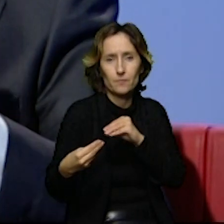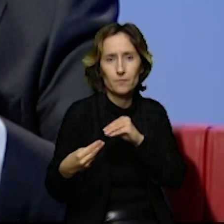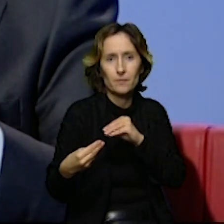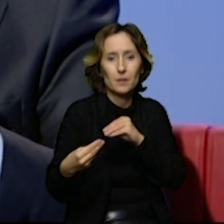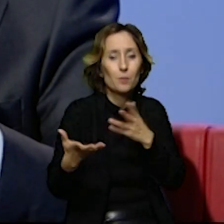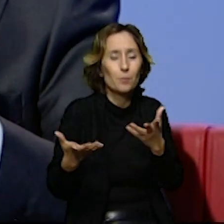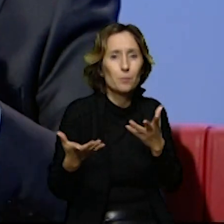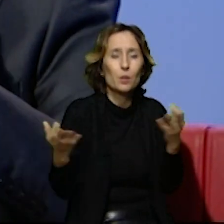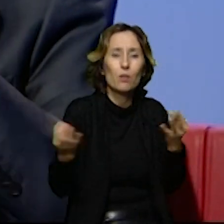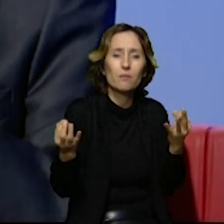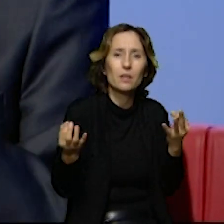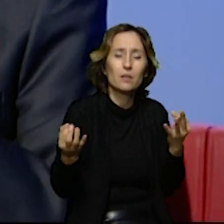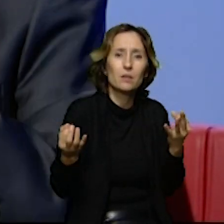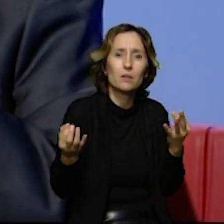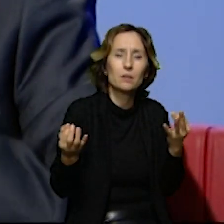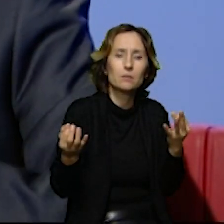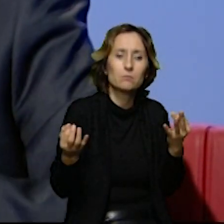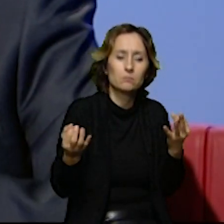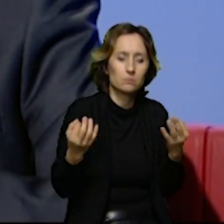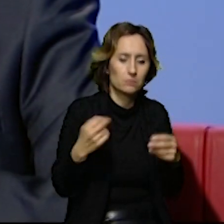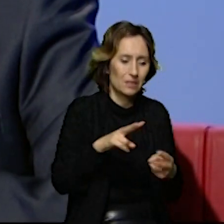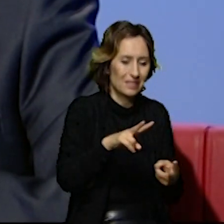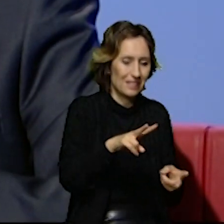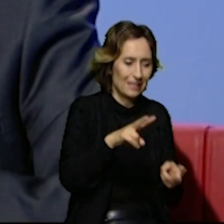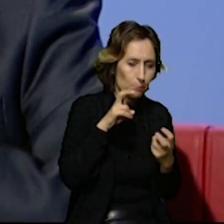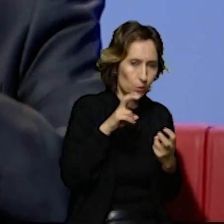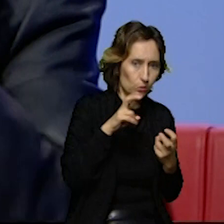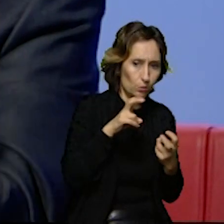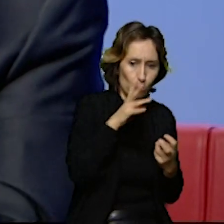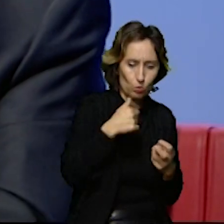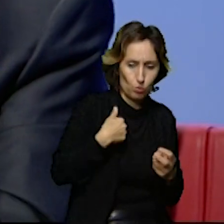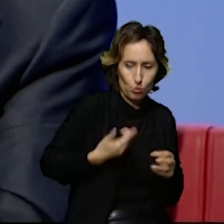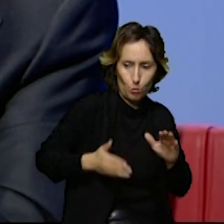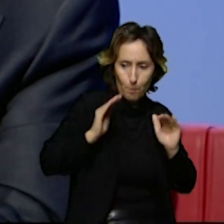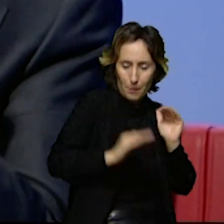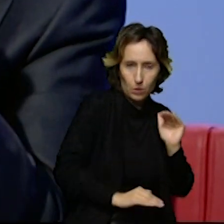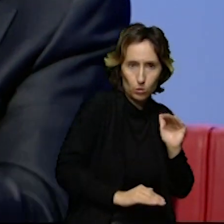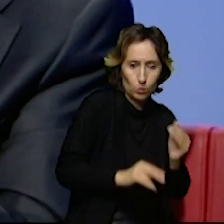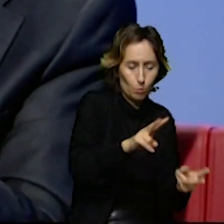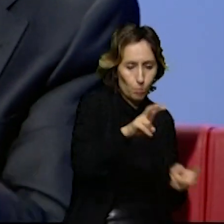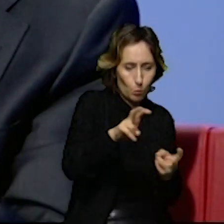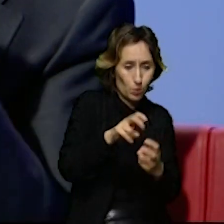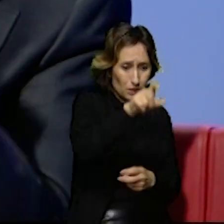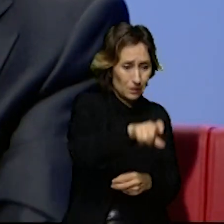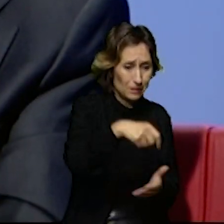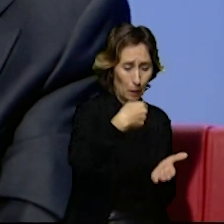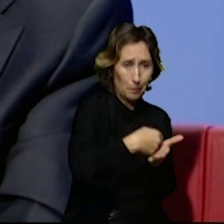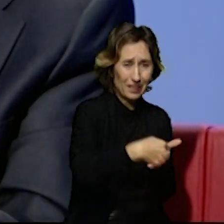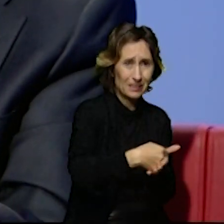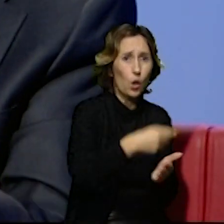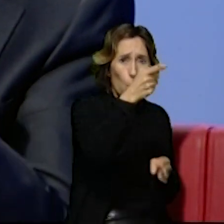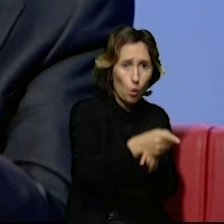subir impuestos solo porque mi ingreso fiscal es bajo, porque entonces estoy obligando a los que pagan a que paguen